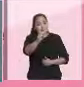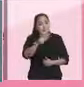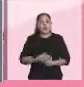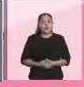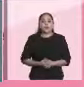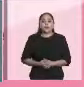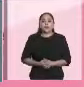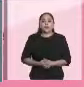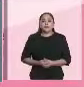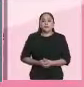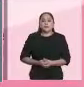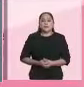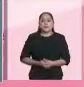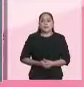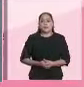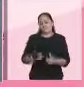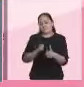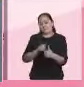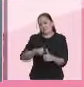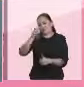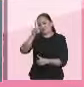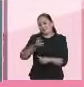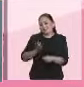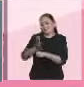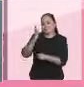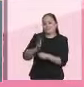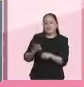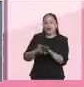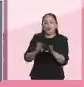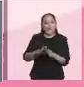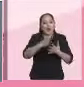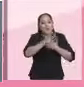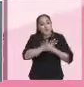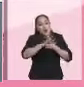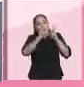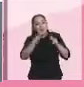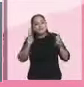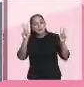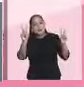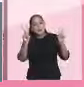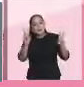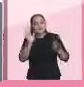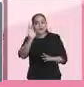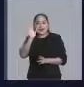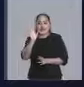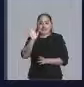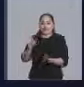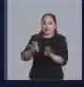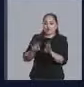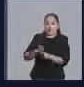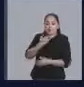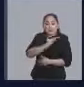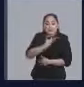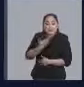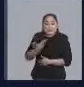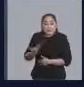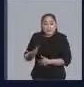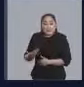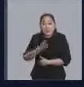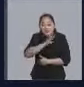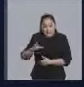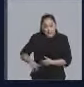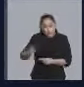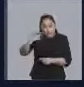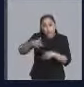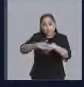primero, está muy simpático lo del amor y paz, pero es muy delicado que un candidato presidencial no responda a planteamientos